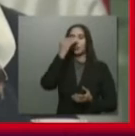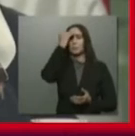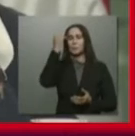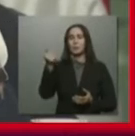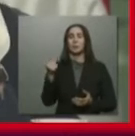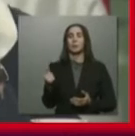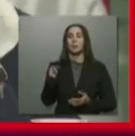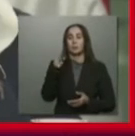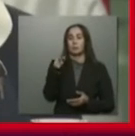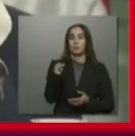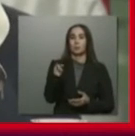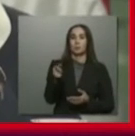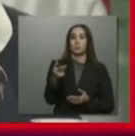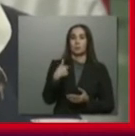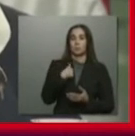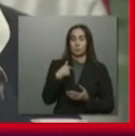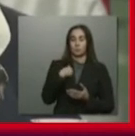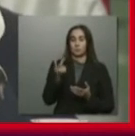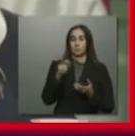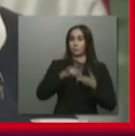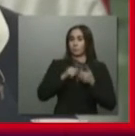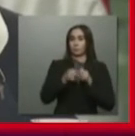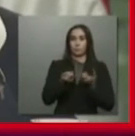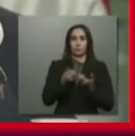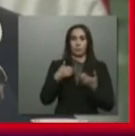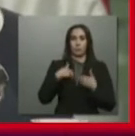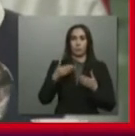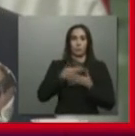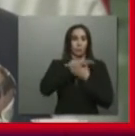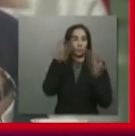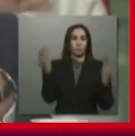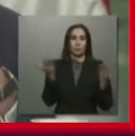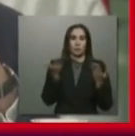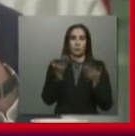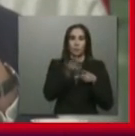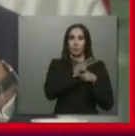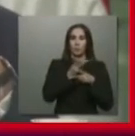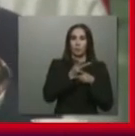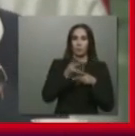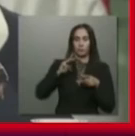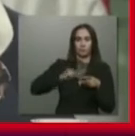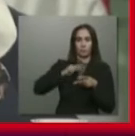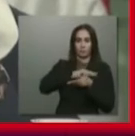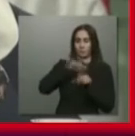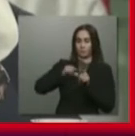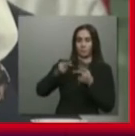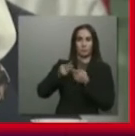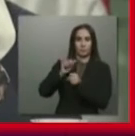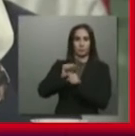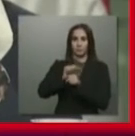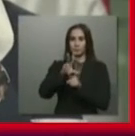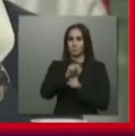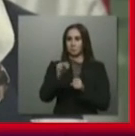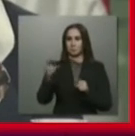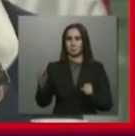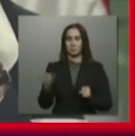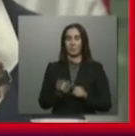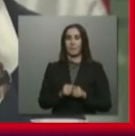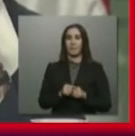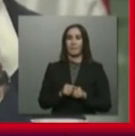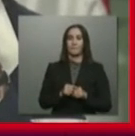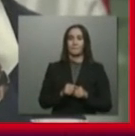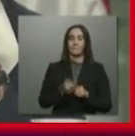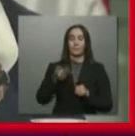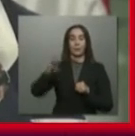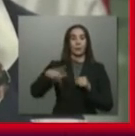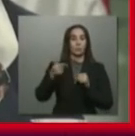arriesgando sus vidas en distintas maneras que ellos están distintas posiciones entonces yo buscan alternativa para su familia pues muchos policías tienen